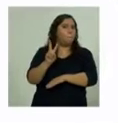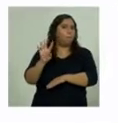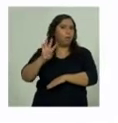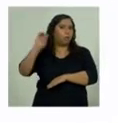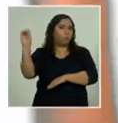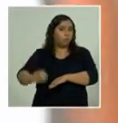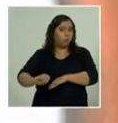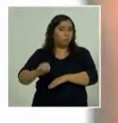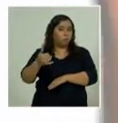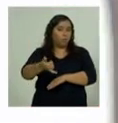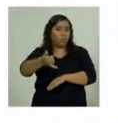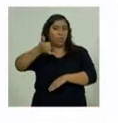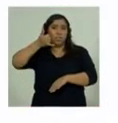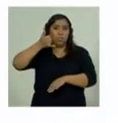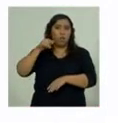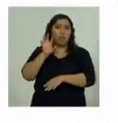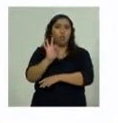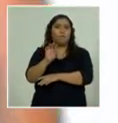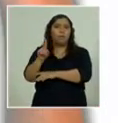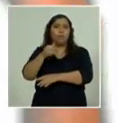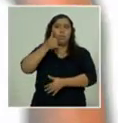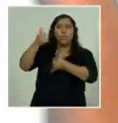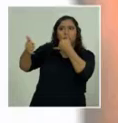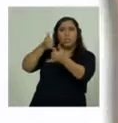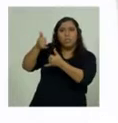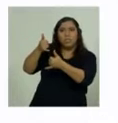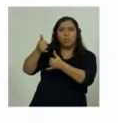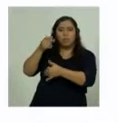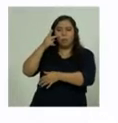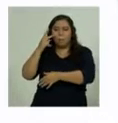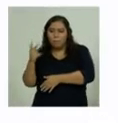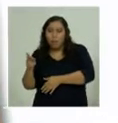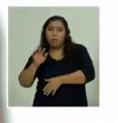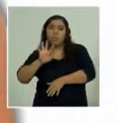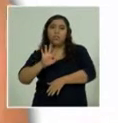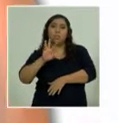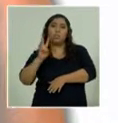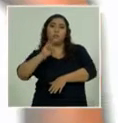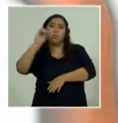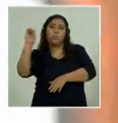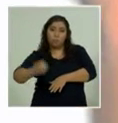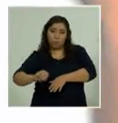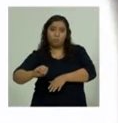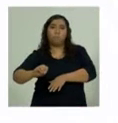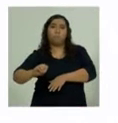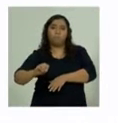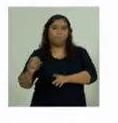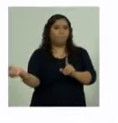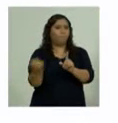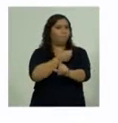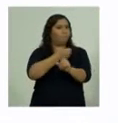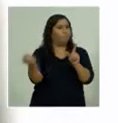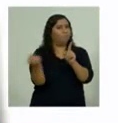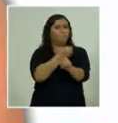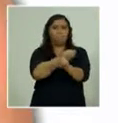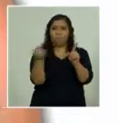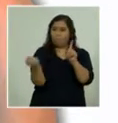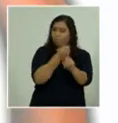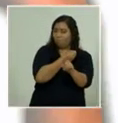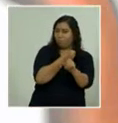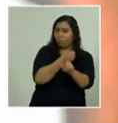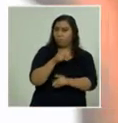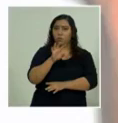las llamadas recibidas en el 911 podemos ver que el 56 por ciento han sido por violencia doméstica el